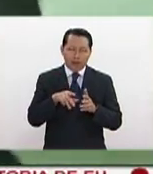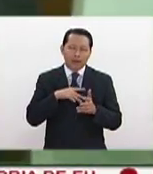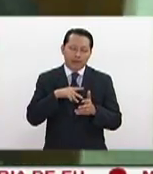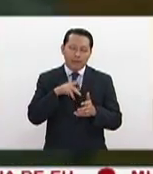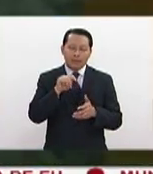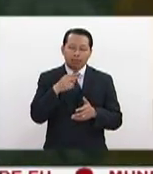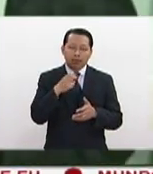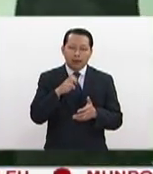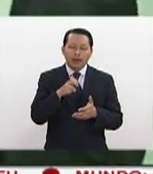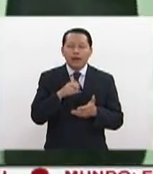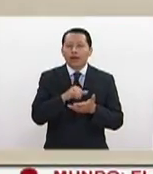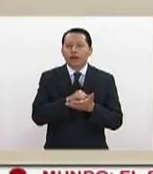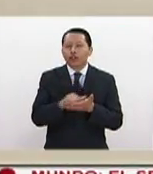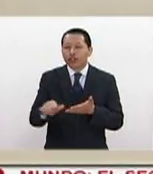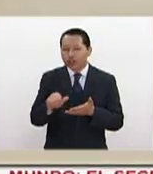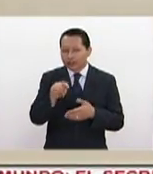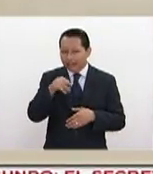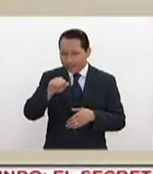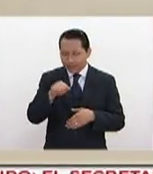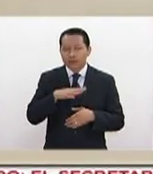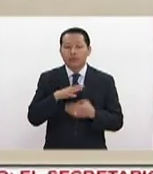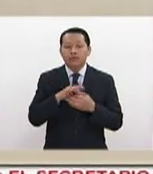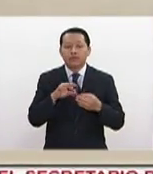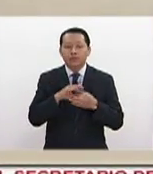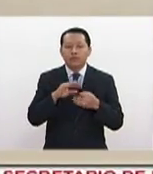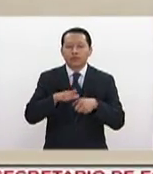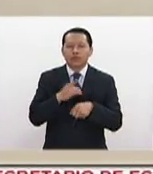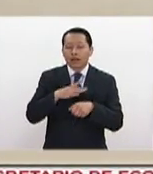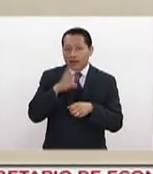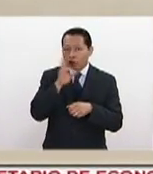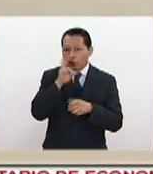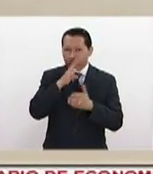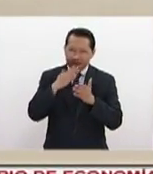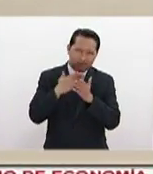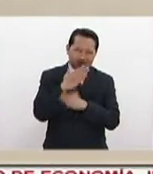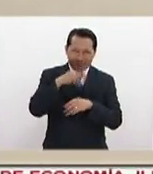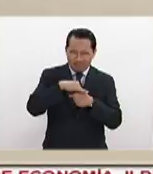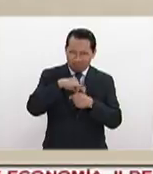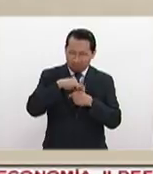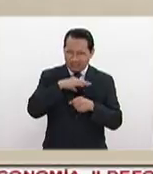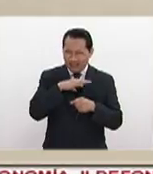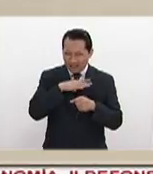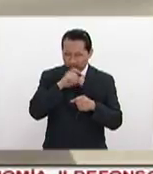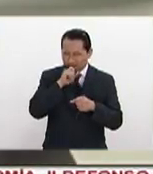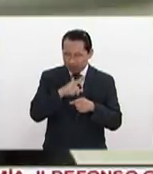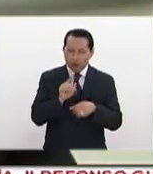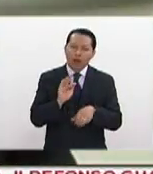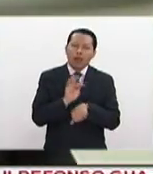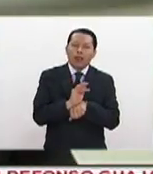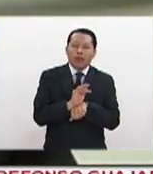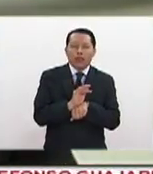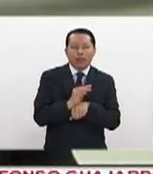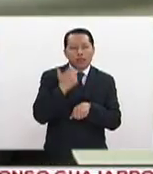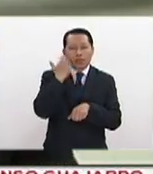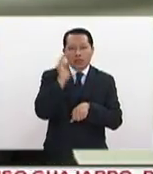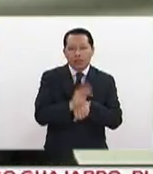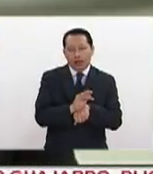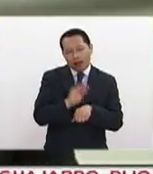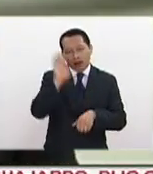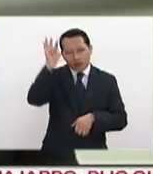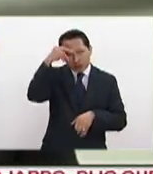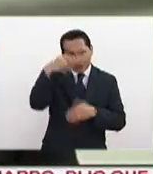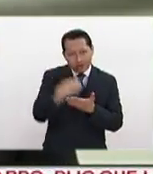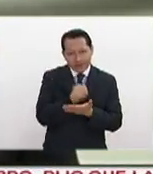Times. Mueller dirige la investigación de la supuesta intervención de Rusia en las elecciones presidenciales que llevaron al triunfo a